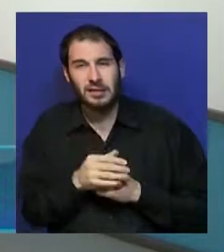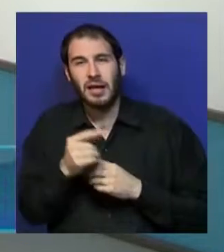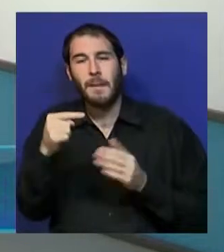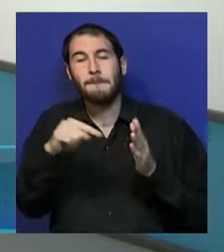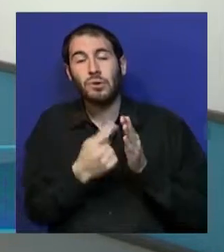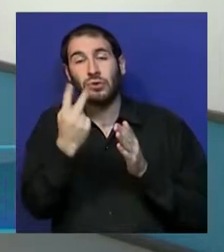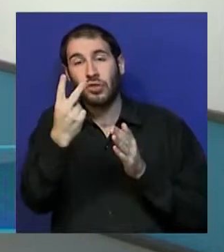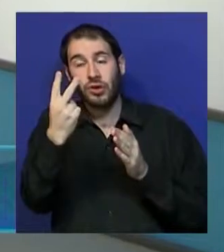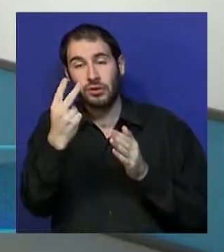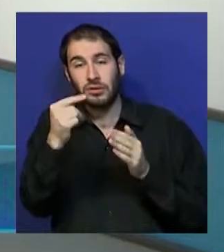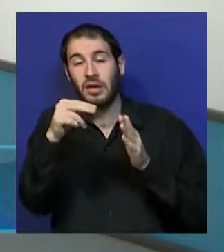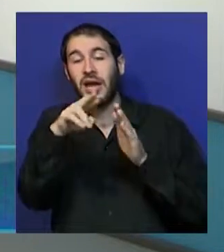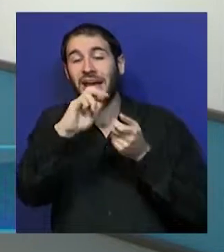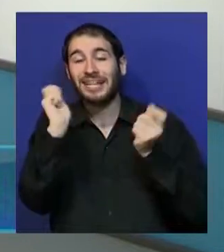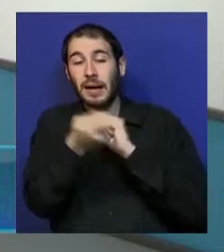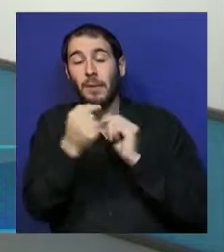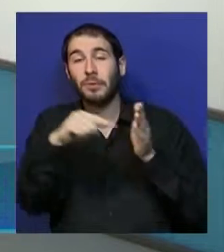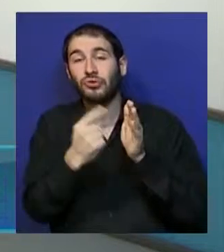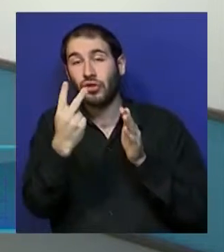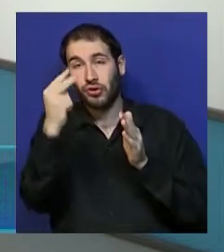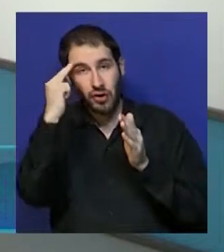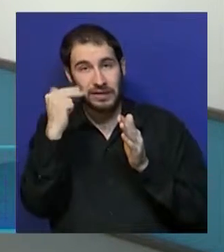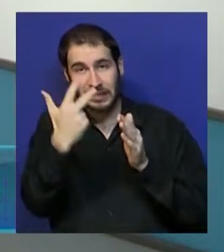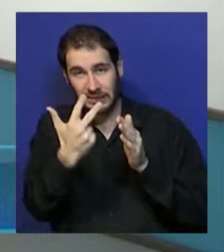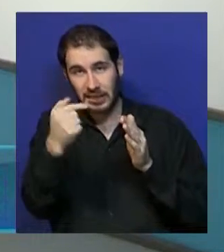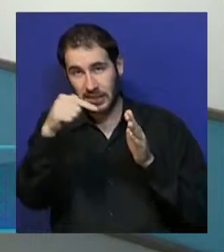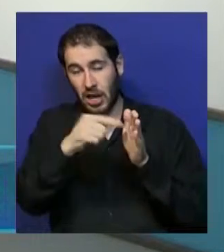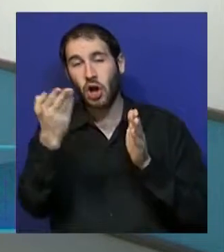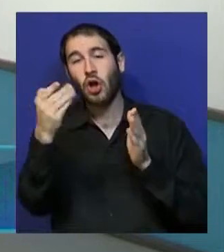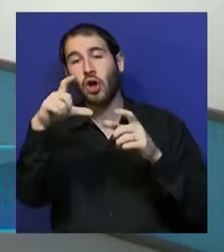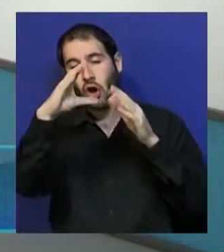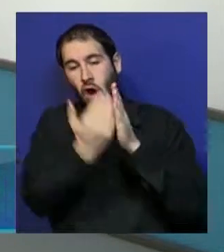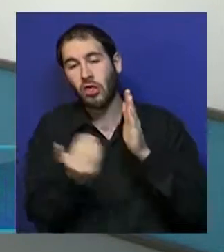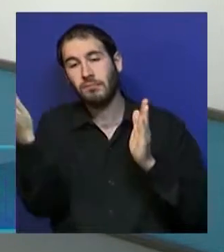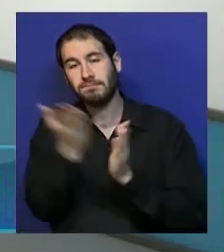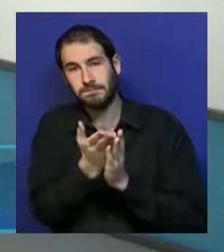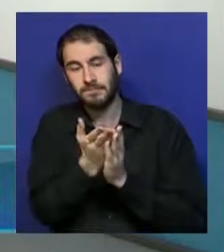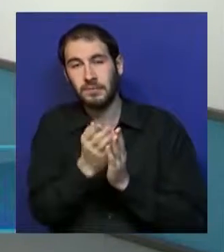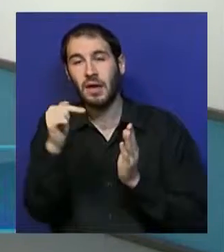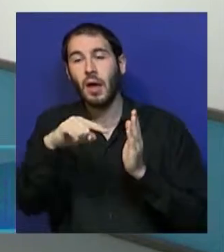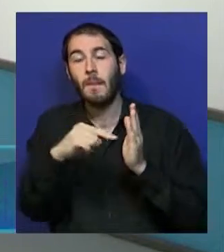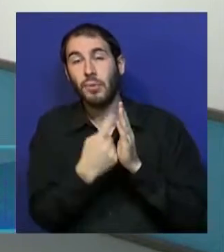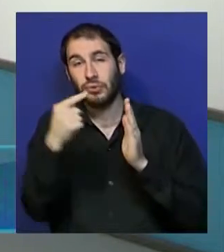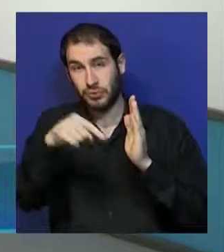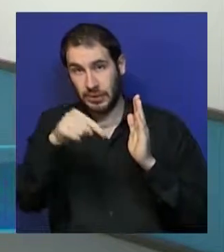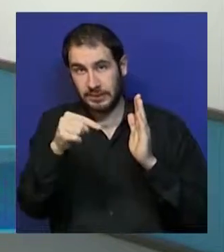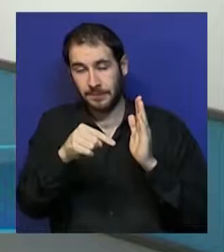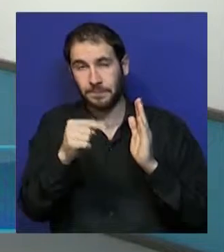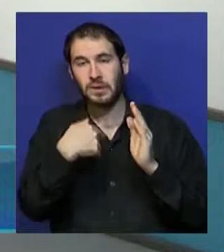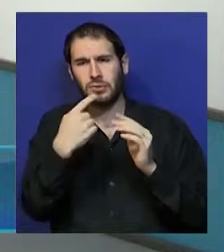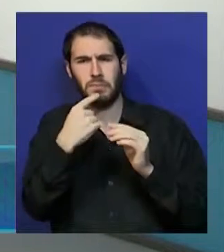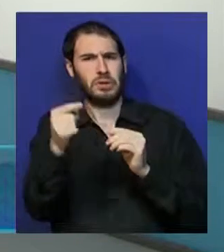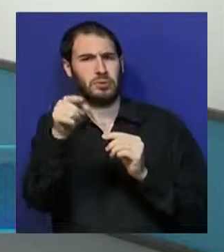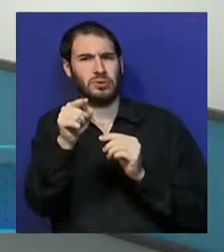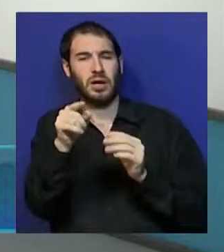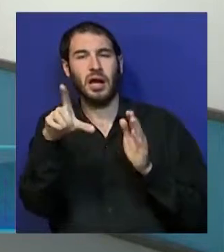artículo 293, o sea, la reforma al artículo 293 del CPP, sí. Es el artículo que yo voy a cuestionarle